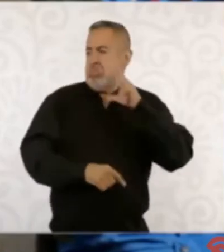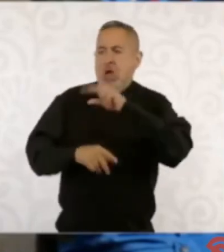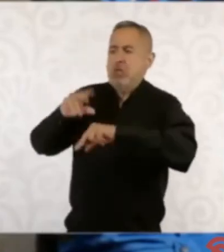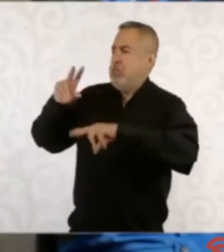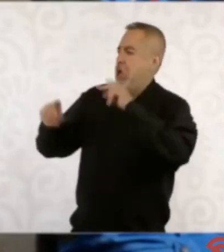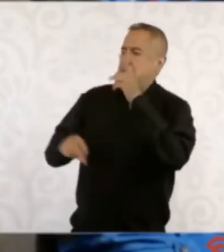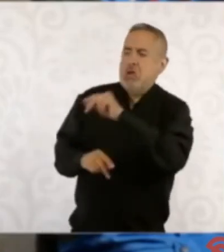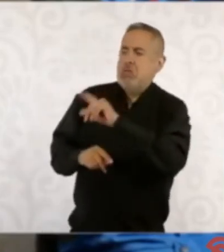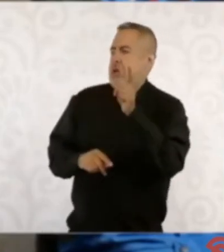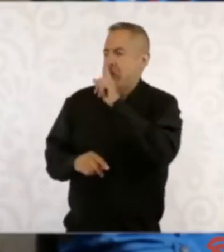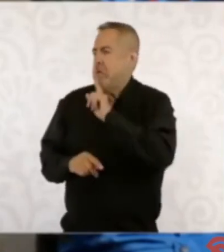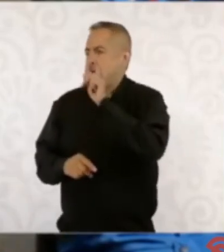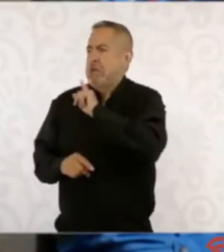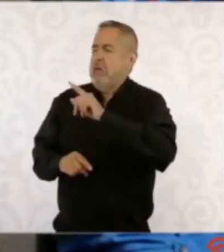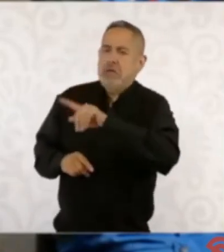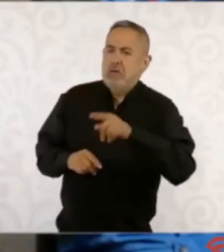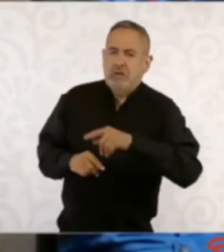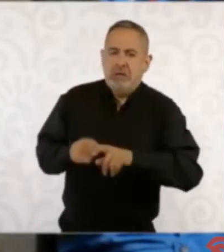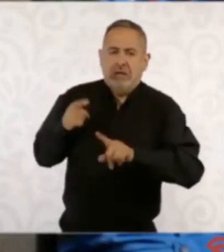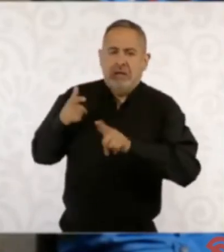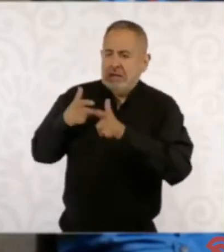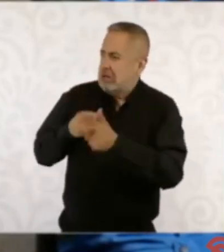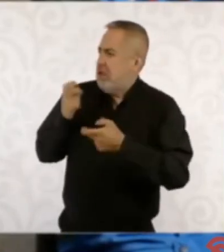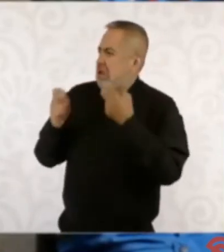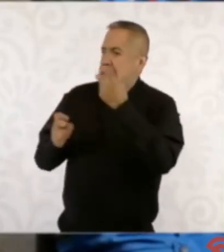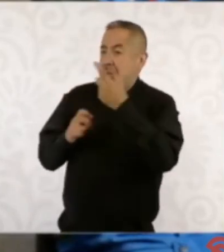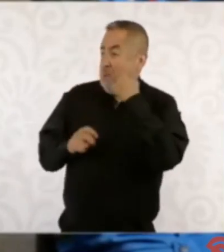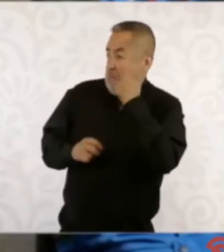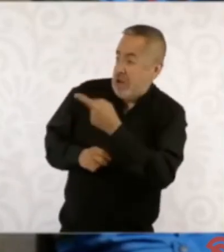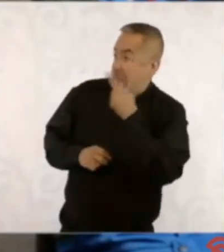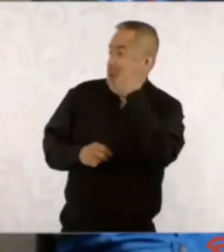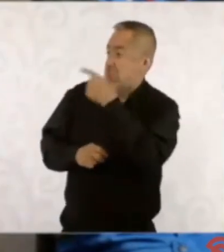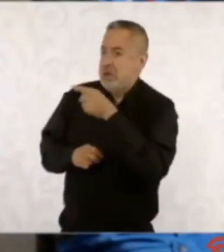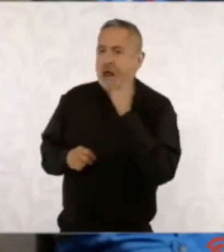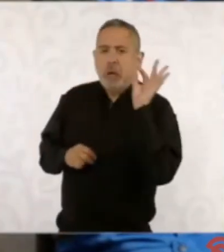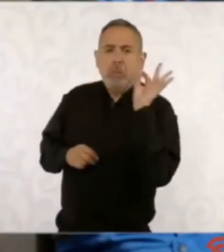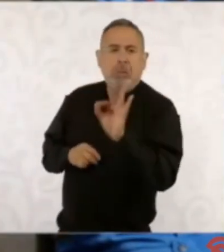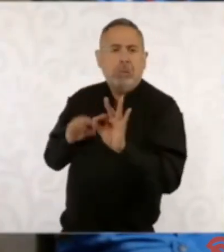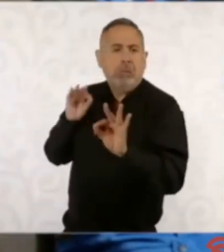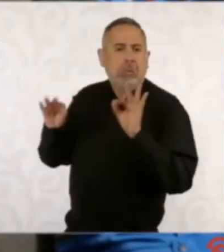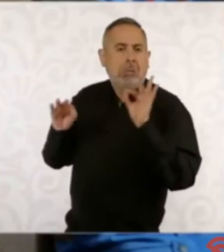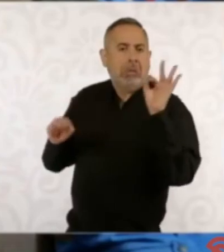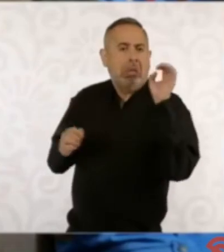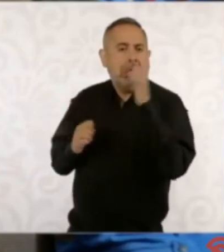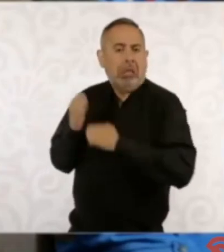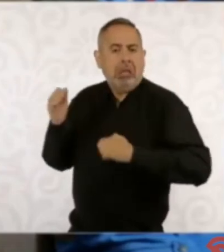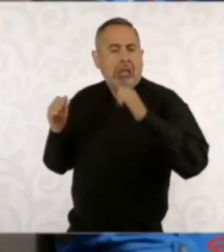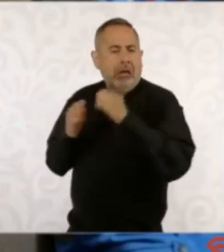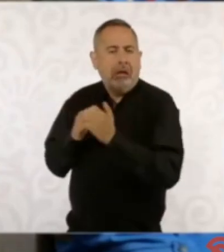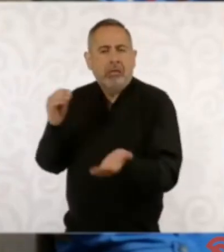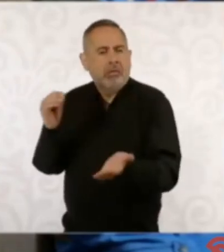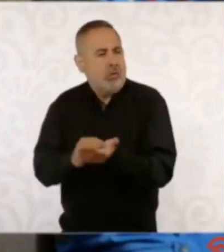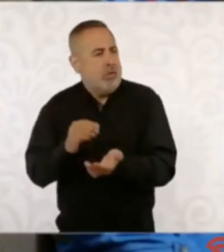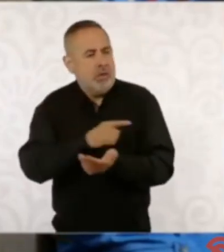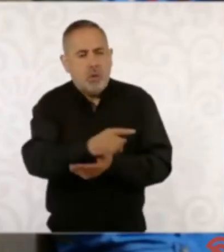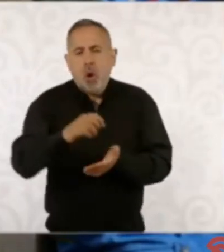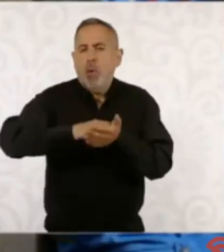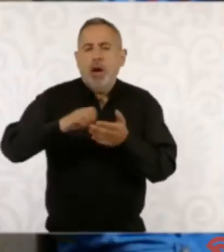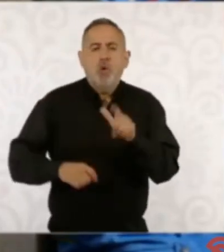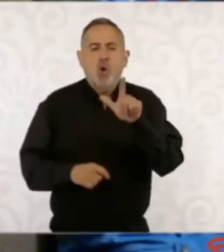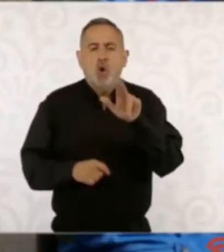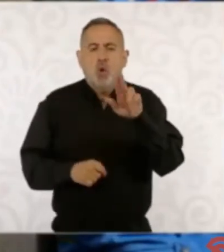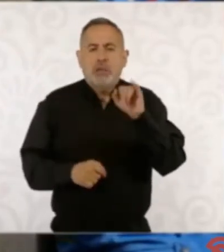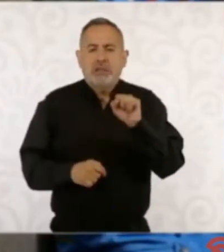información y siguieron con los montajes y engañando al pueblo de México. Por ejemplo, pues Luis